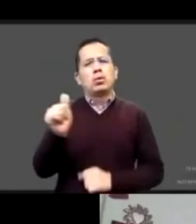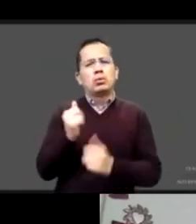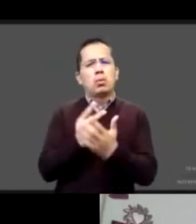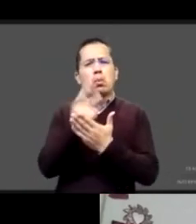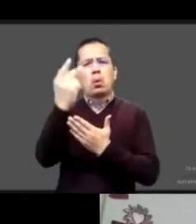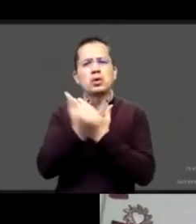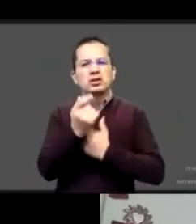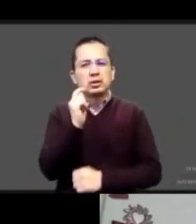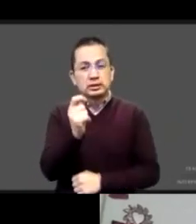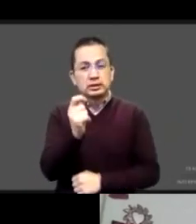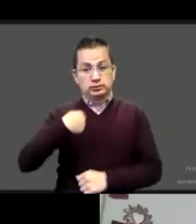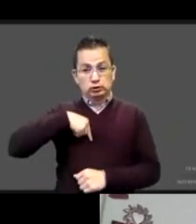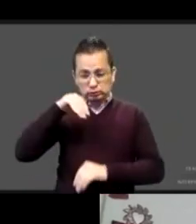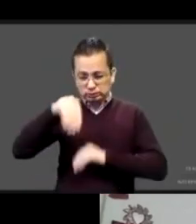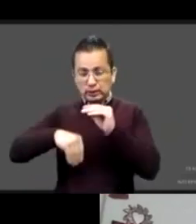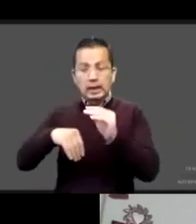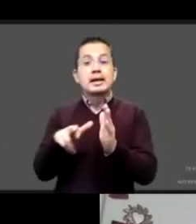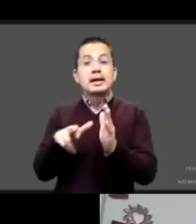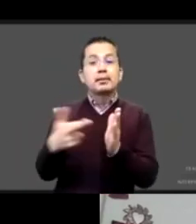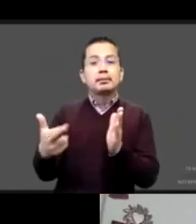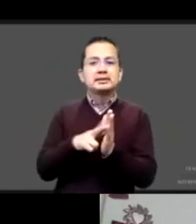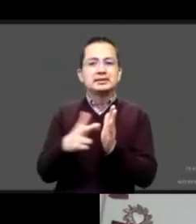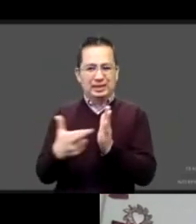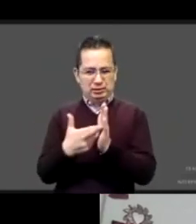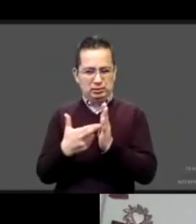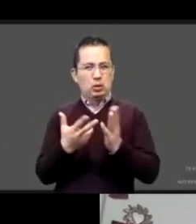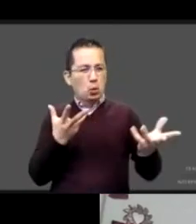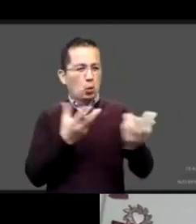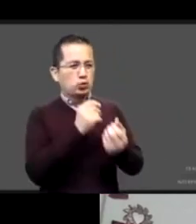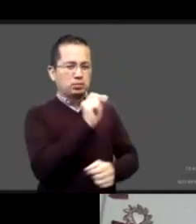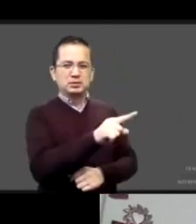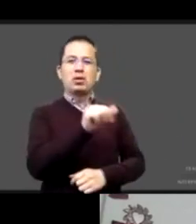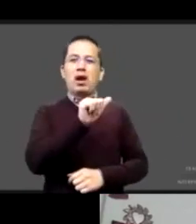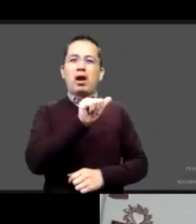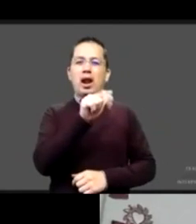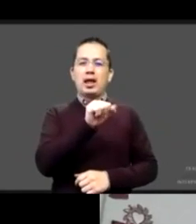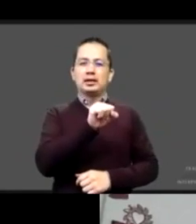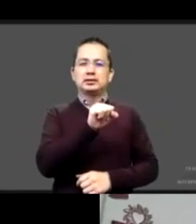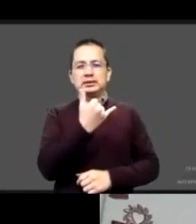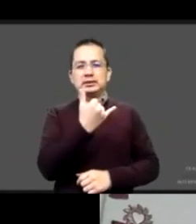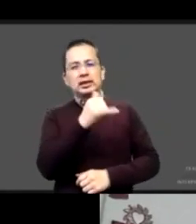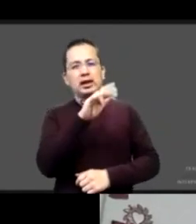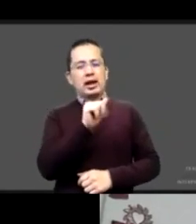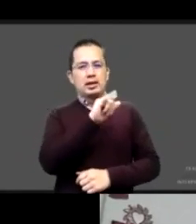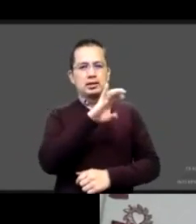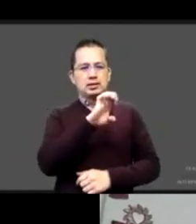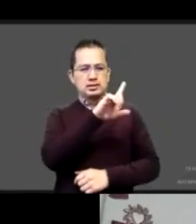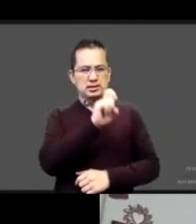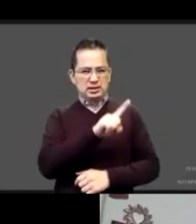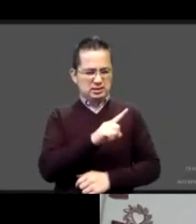estamos construyendo justamente con Alas y Raíces. Muy bien, vamos a empezar